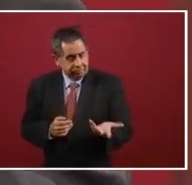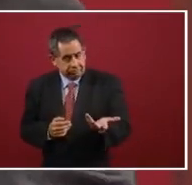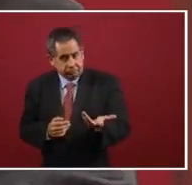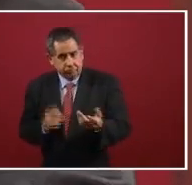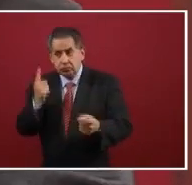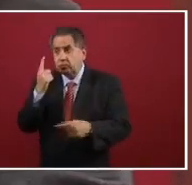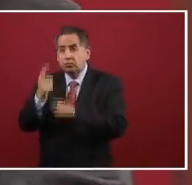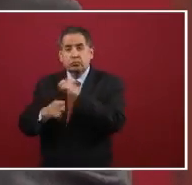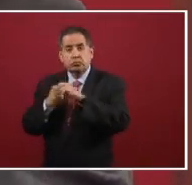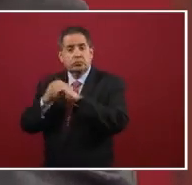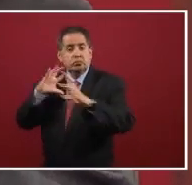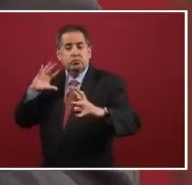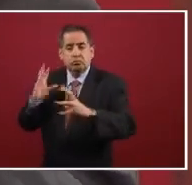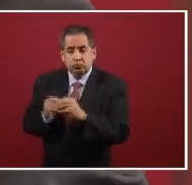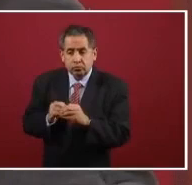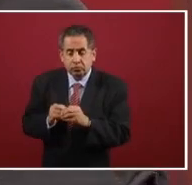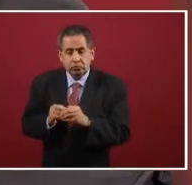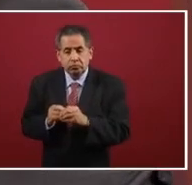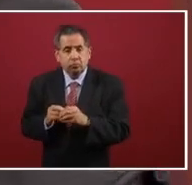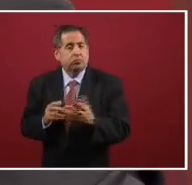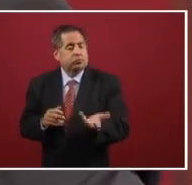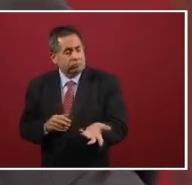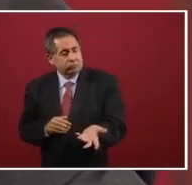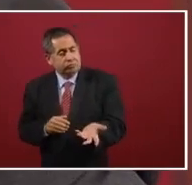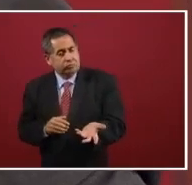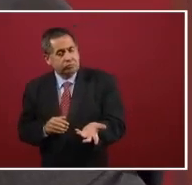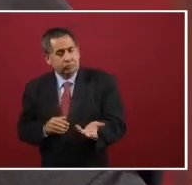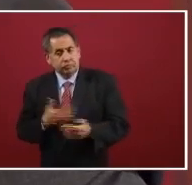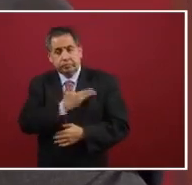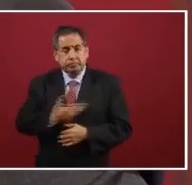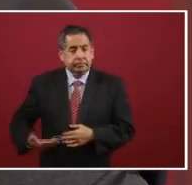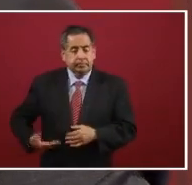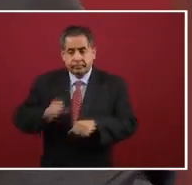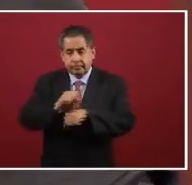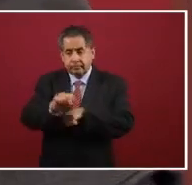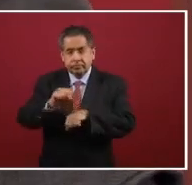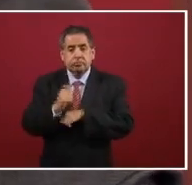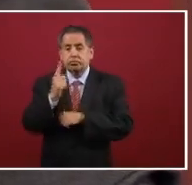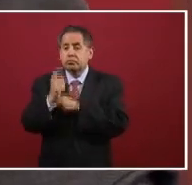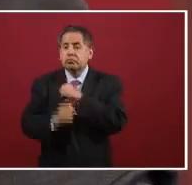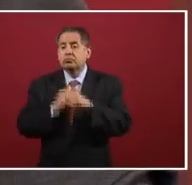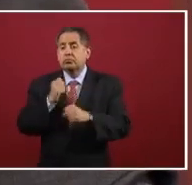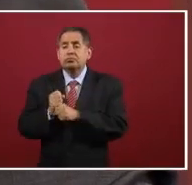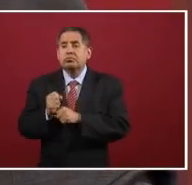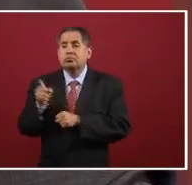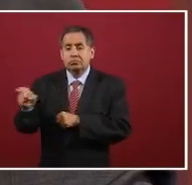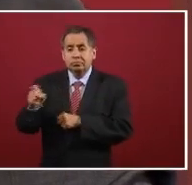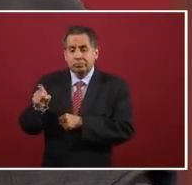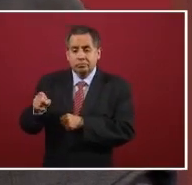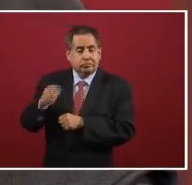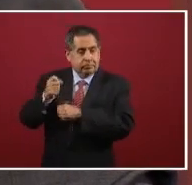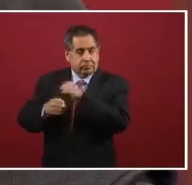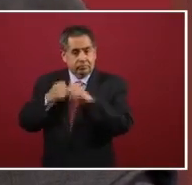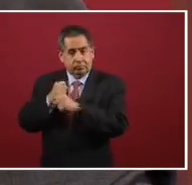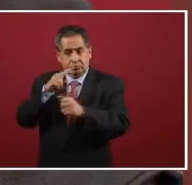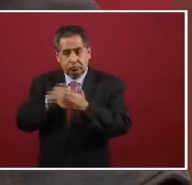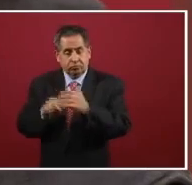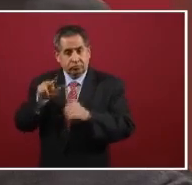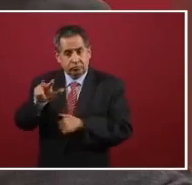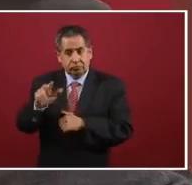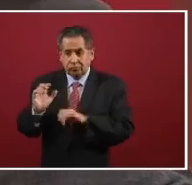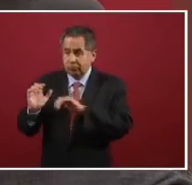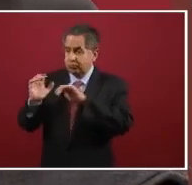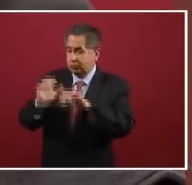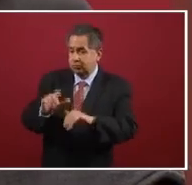un año, es lo que me decía el presidente de El Salvador, en un año se generaron, en 2018, 20